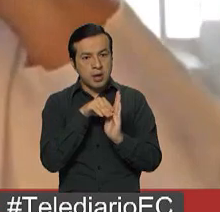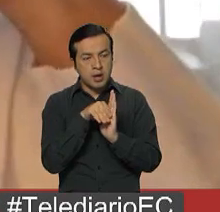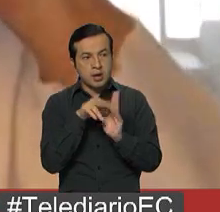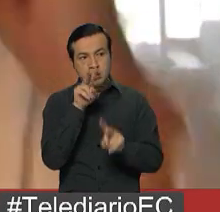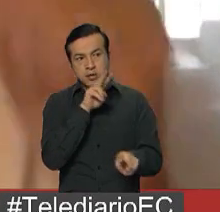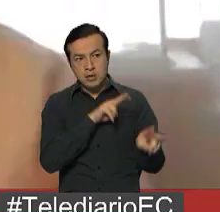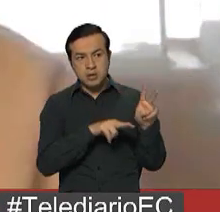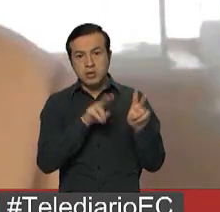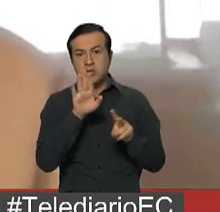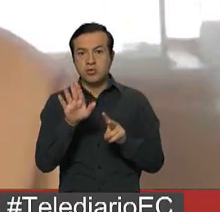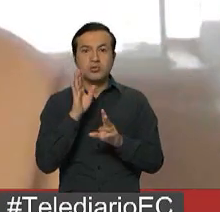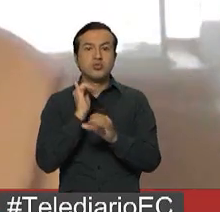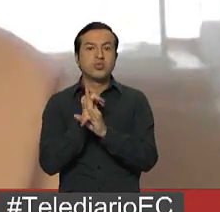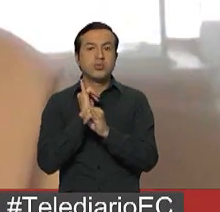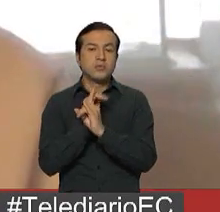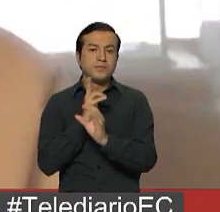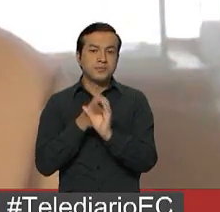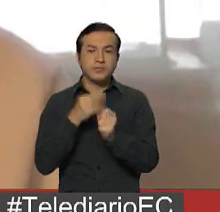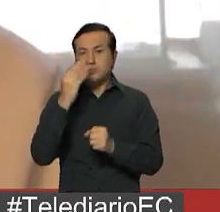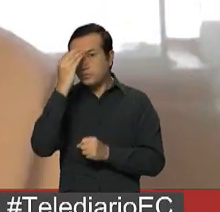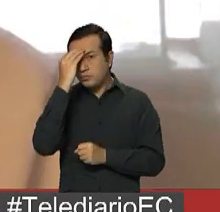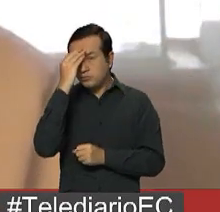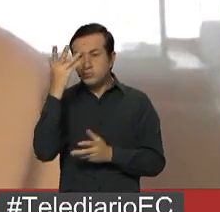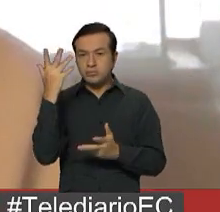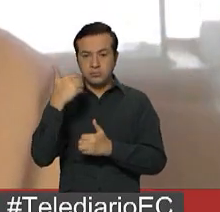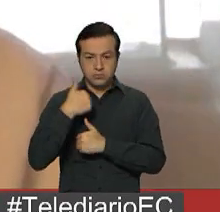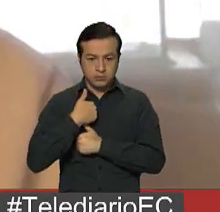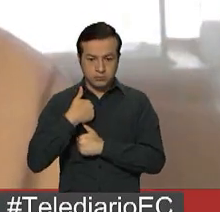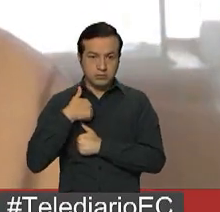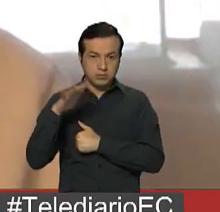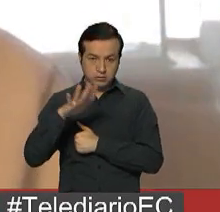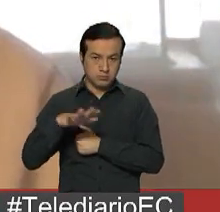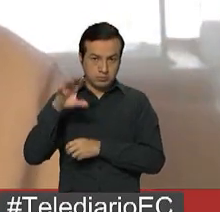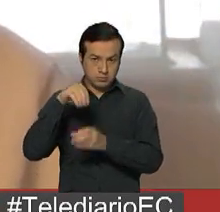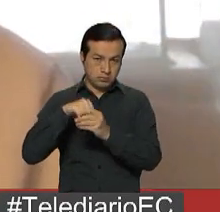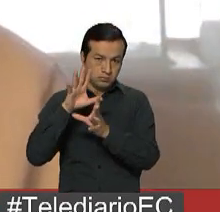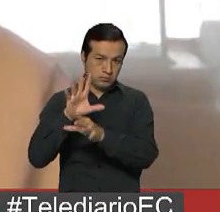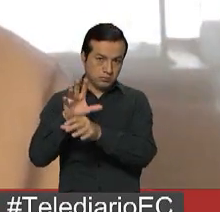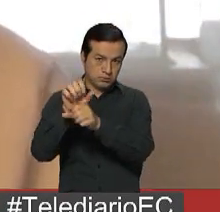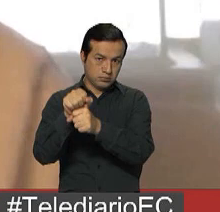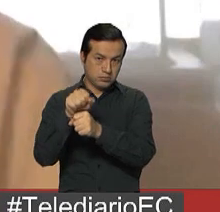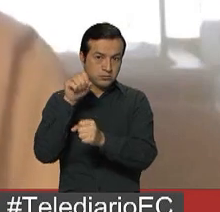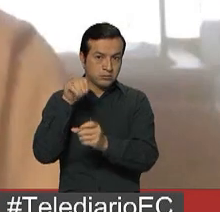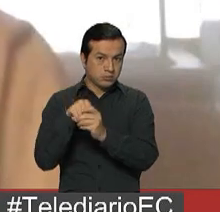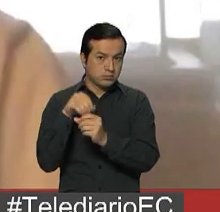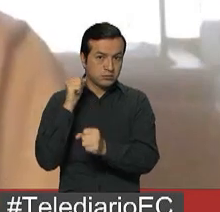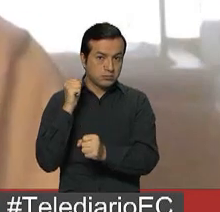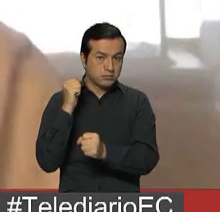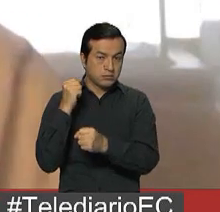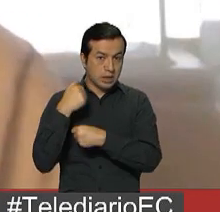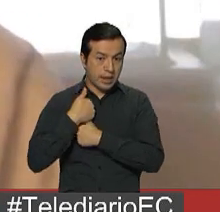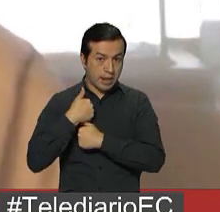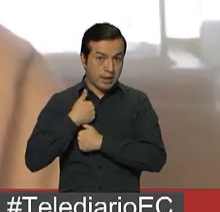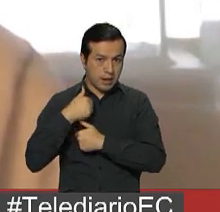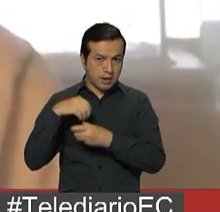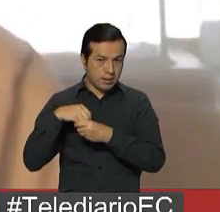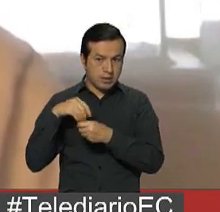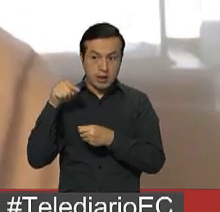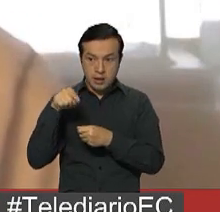que era depende de él canadá está ubicada en canadá de hecho y es un brazo de